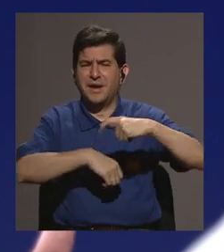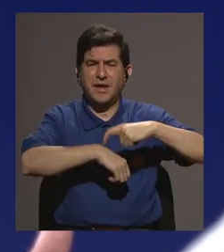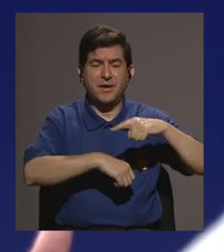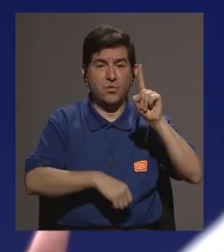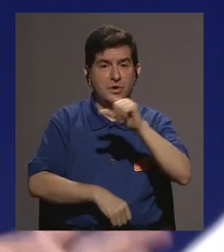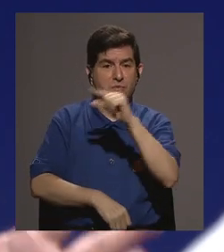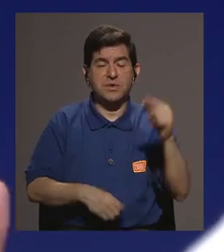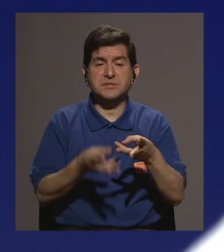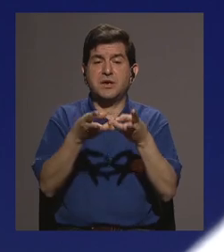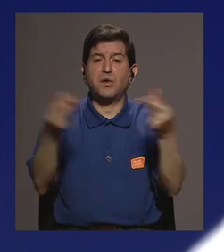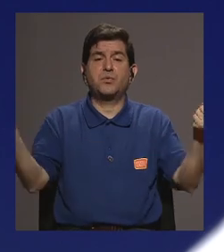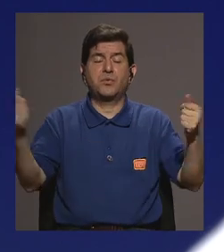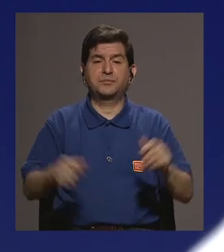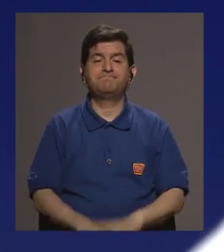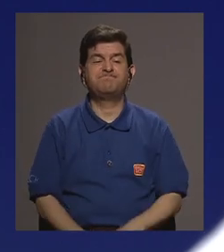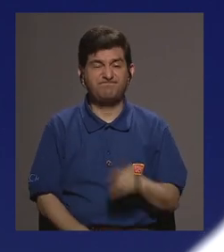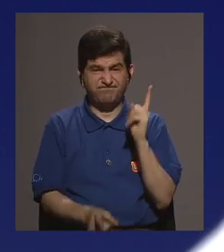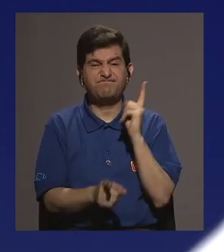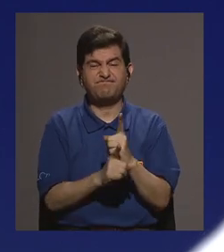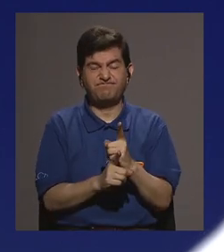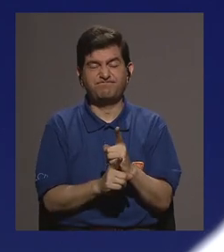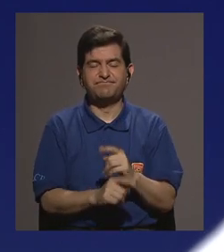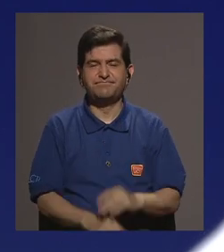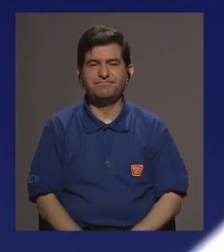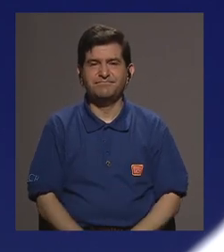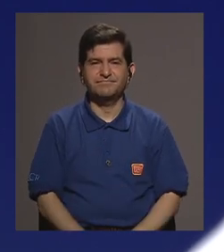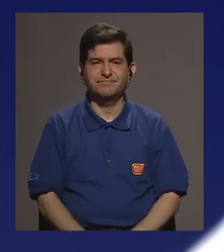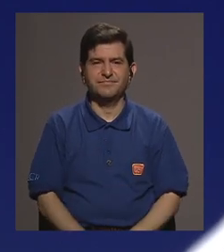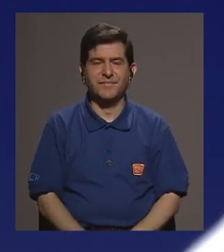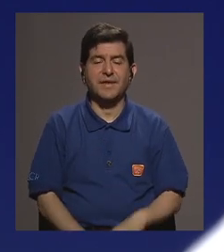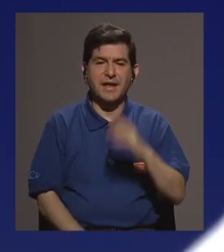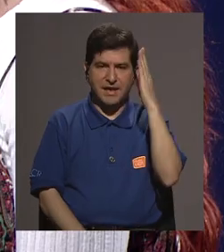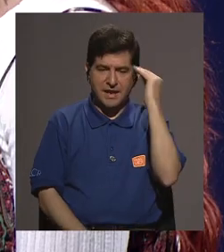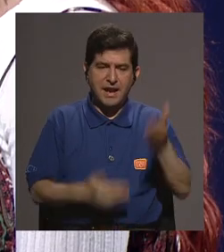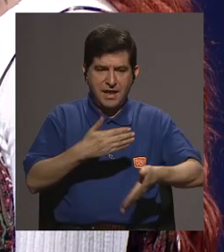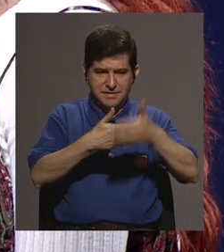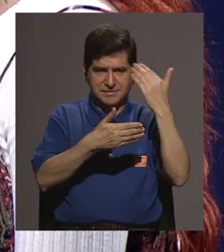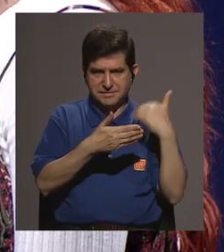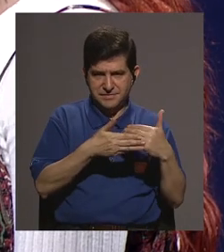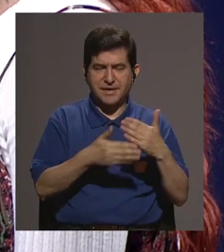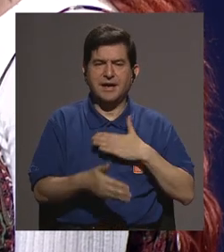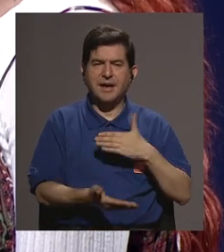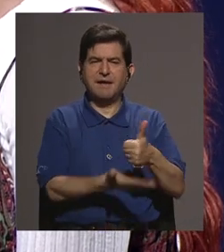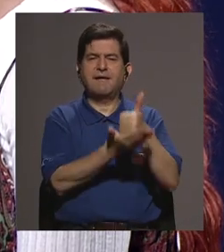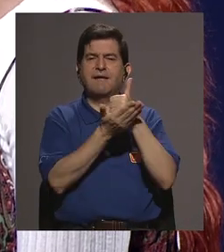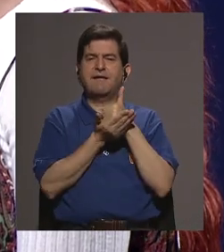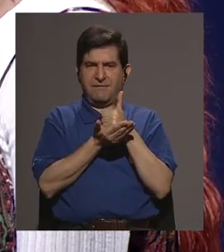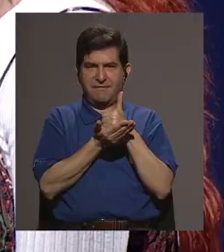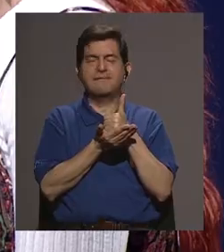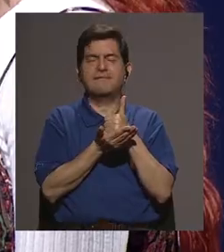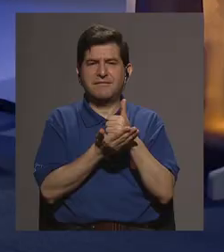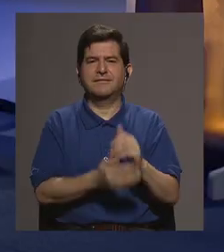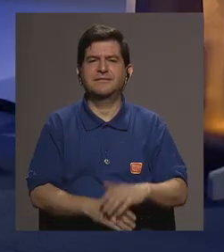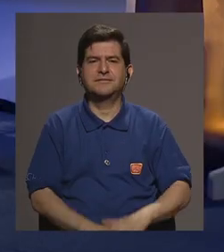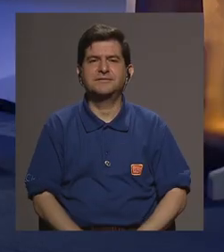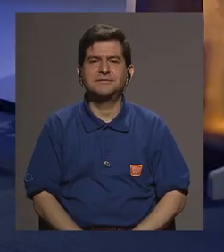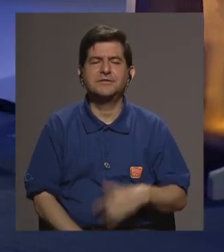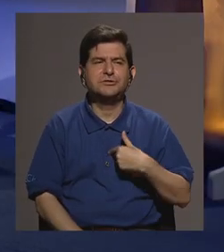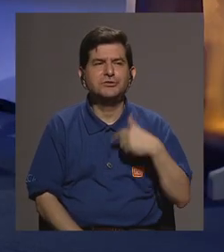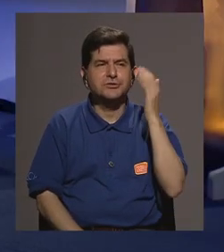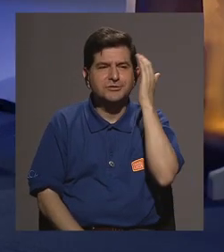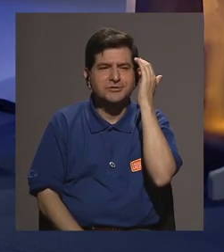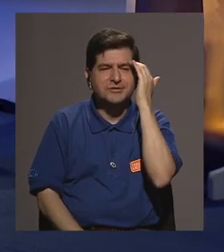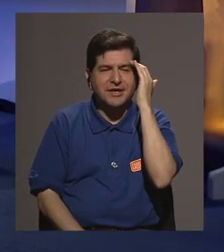en una semana se evapora y es correcto veamos en la experiencia anterior me sirvió mucho para